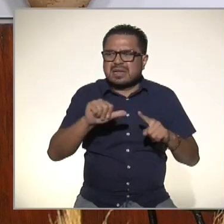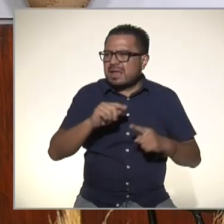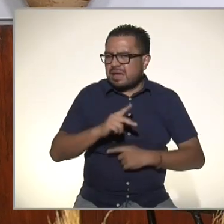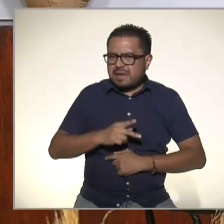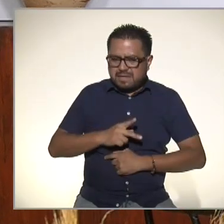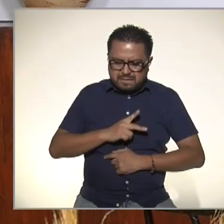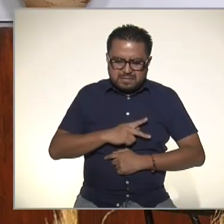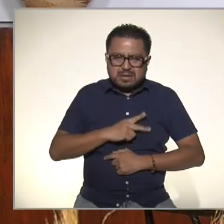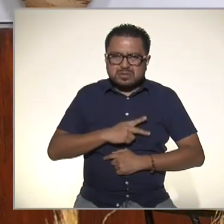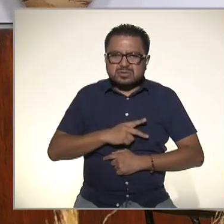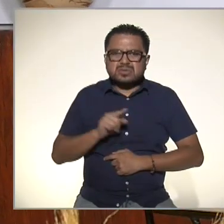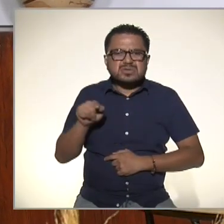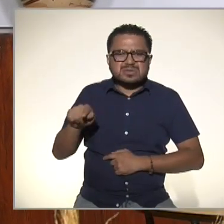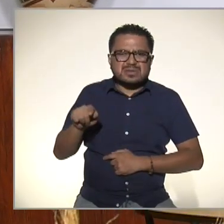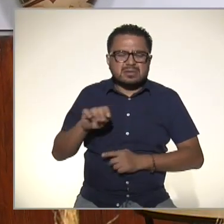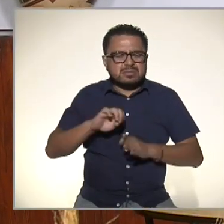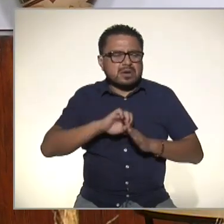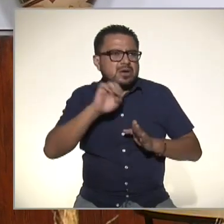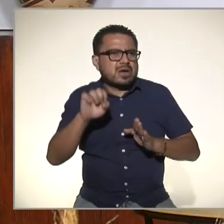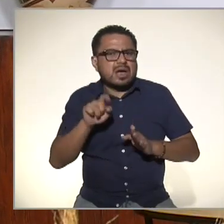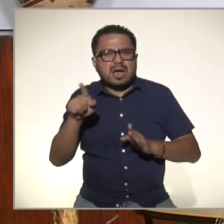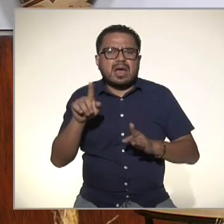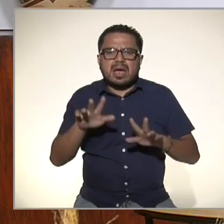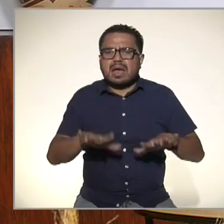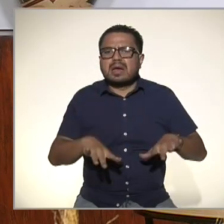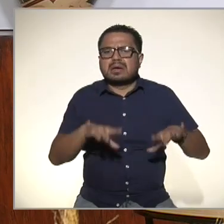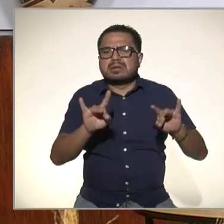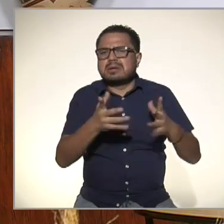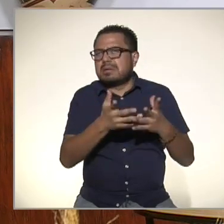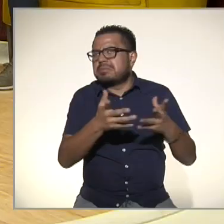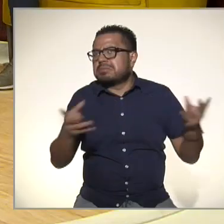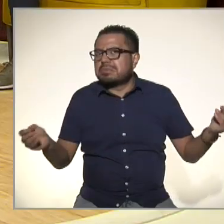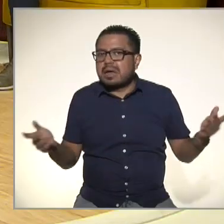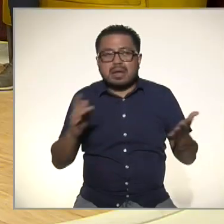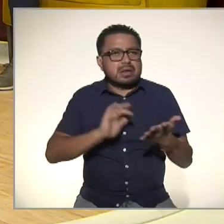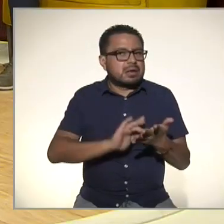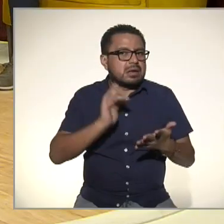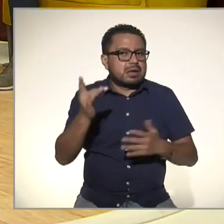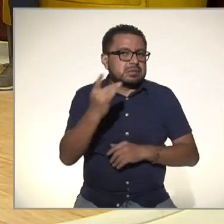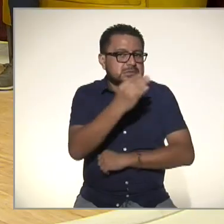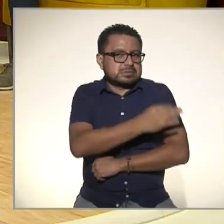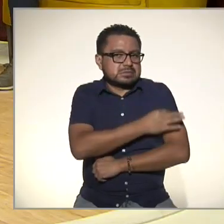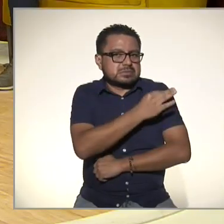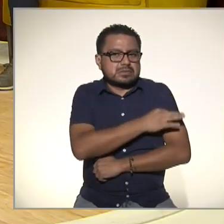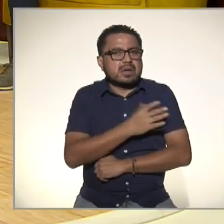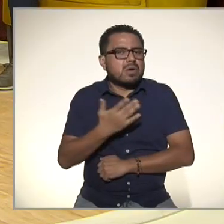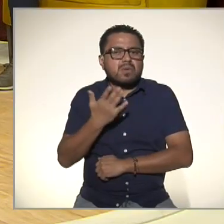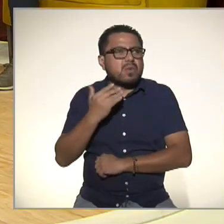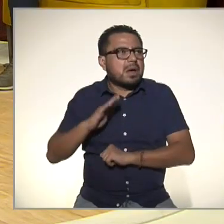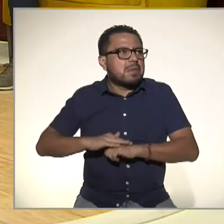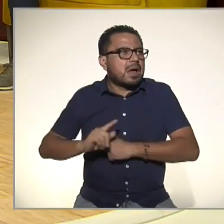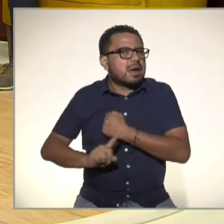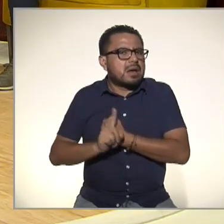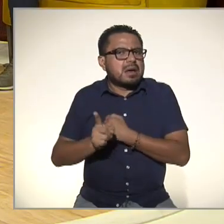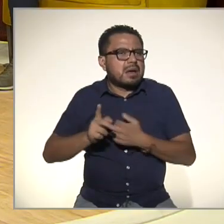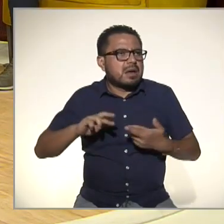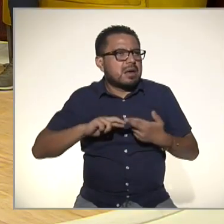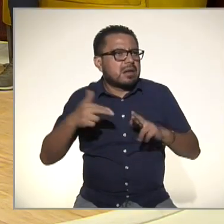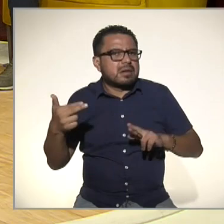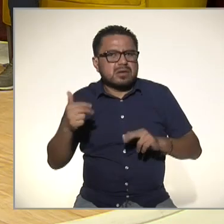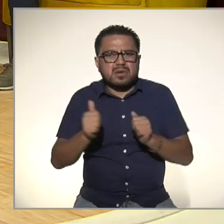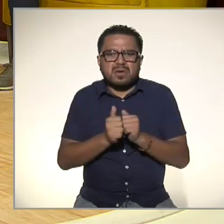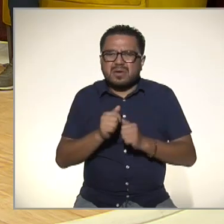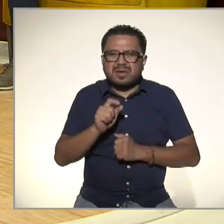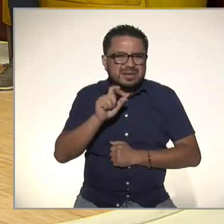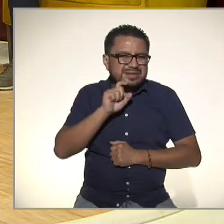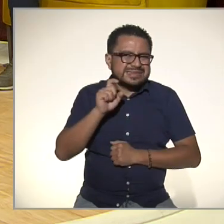del papiloma, que por ejemplo en Australia ya lo erradicaron. Gracias a la vacunación. No existen más problemas relacionados a virus del papiloma